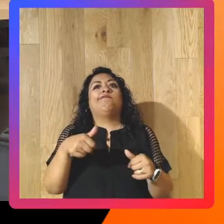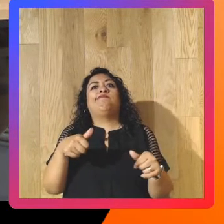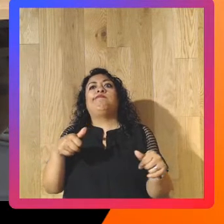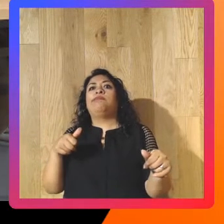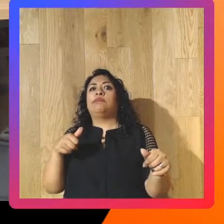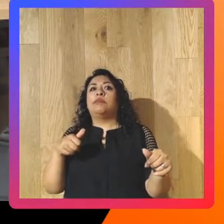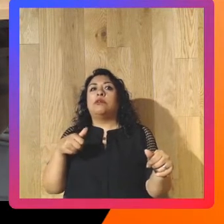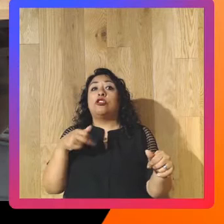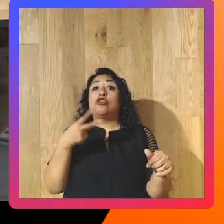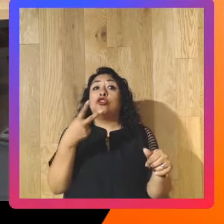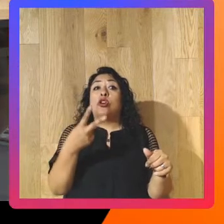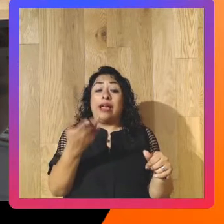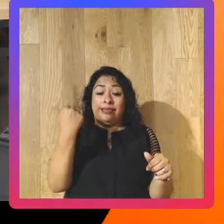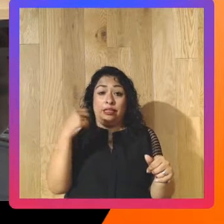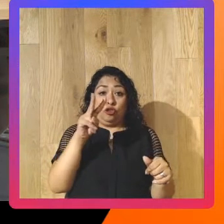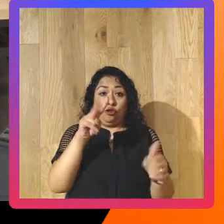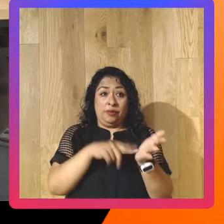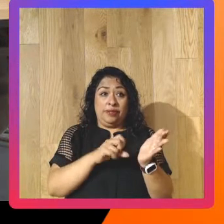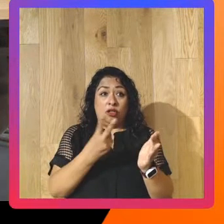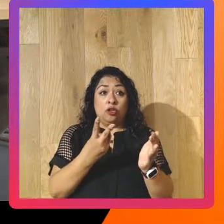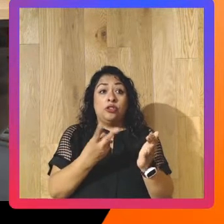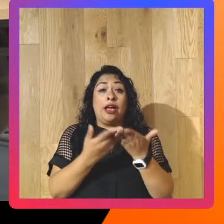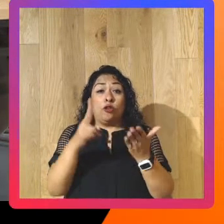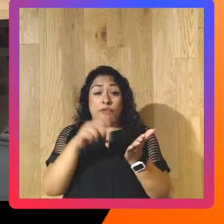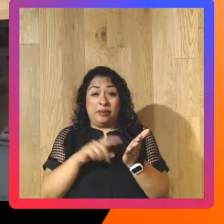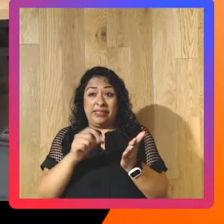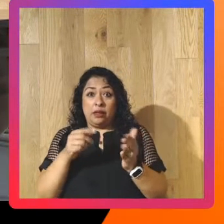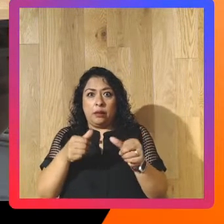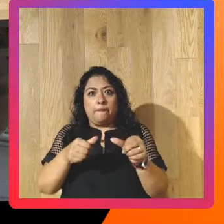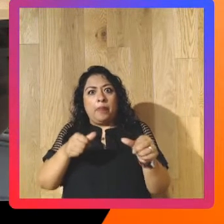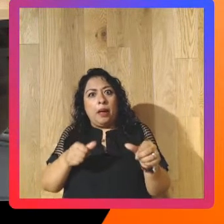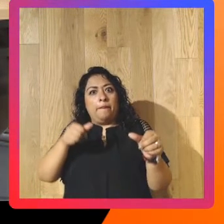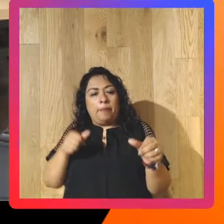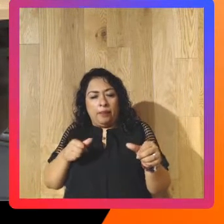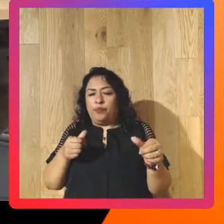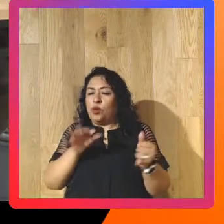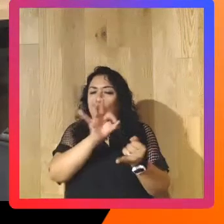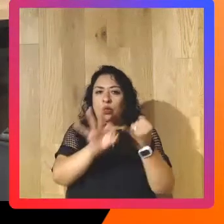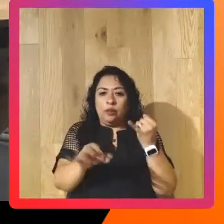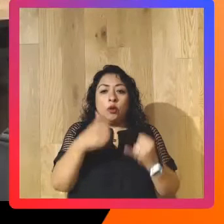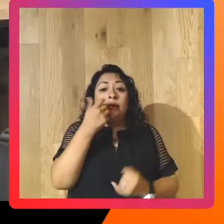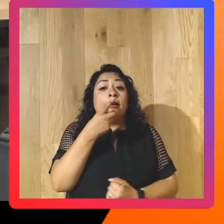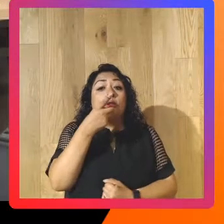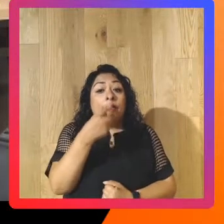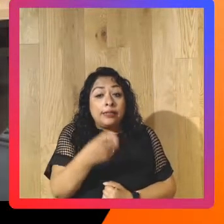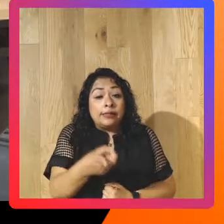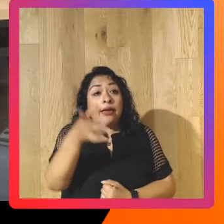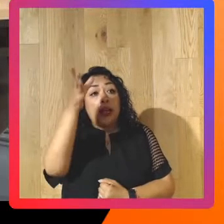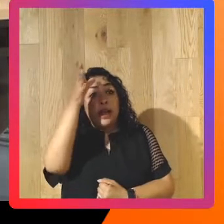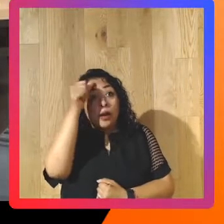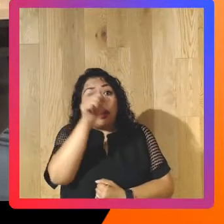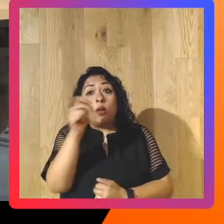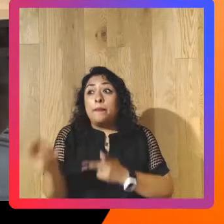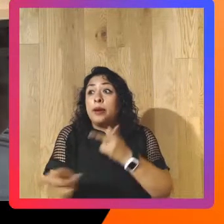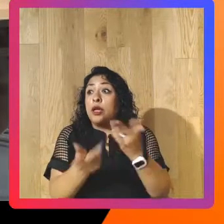2 puestos del 2022 a 2023. Nada más para cerrar, les quiero decir que de acuerdo a la